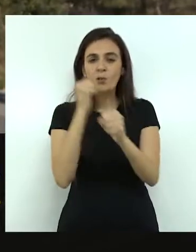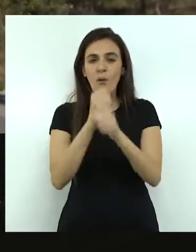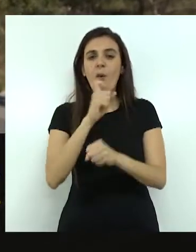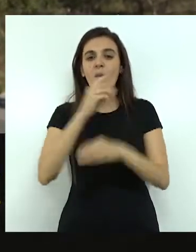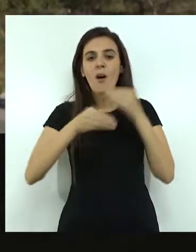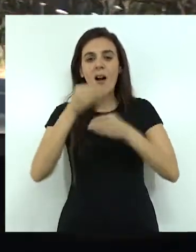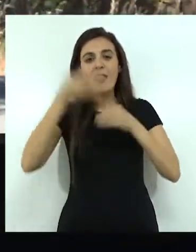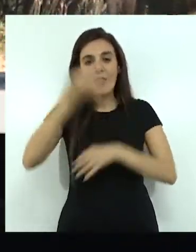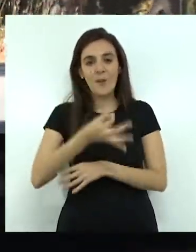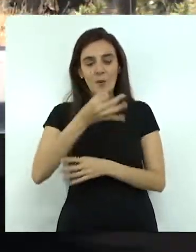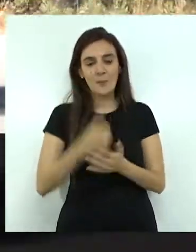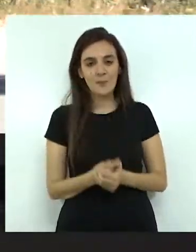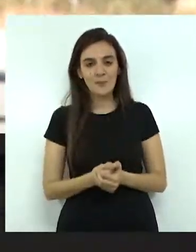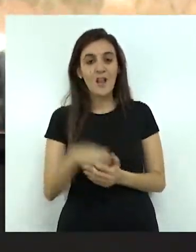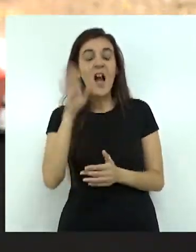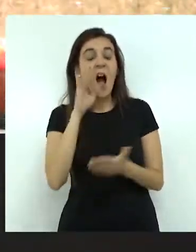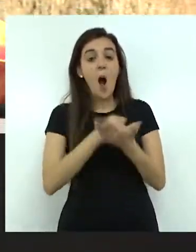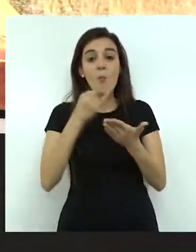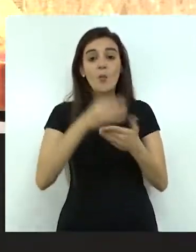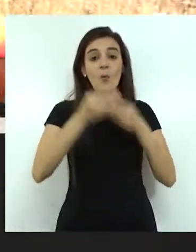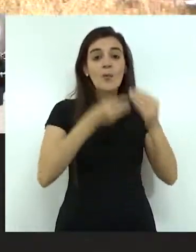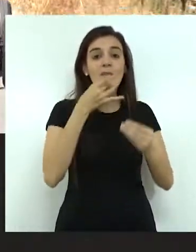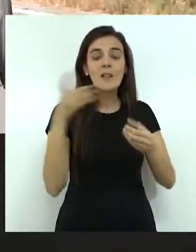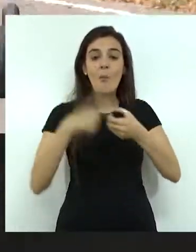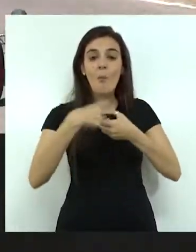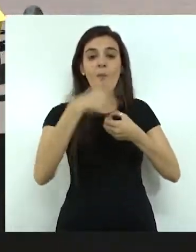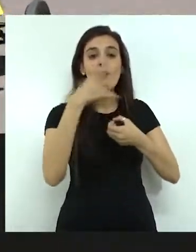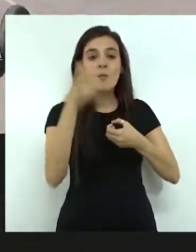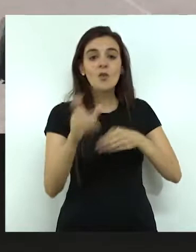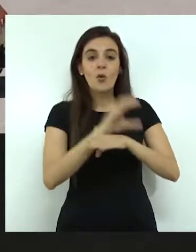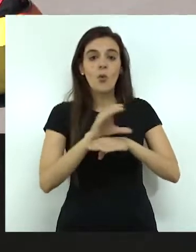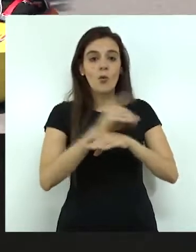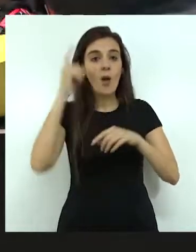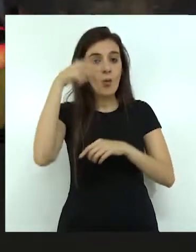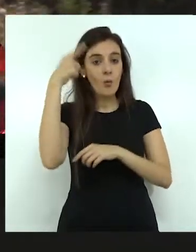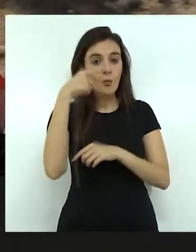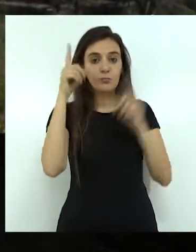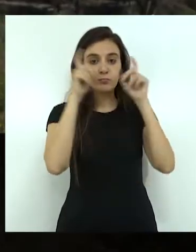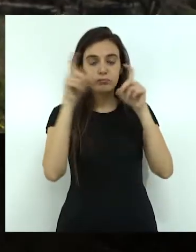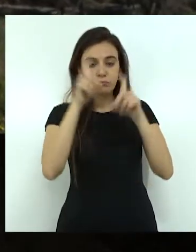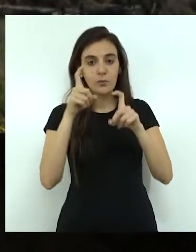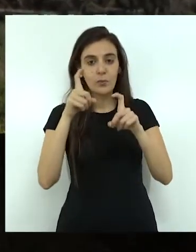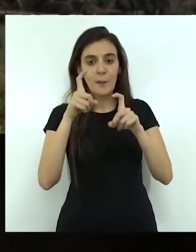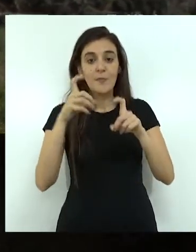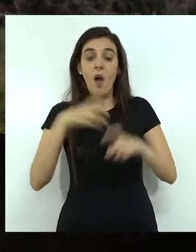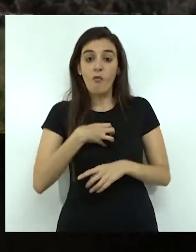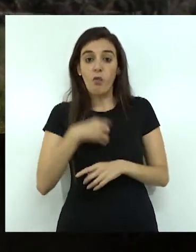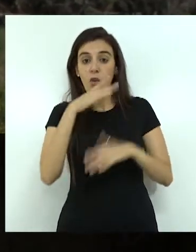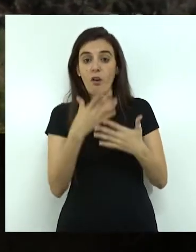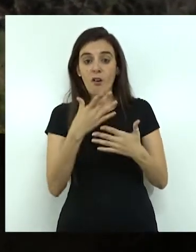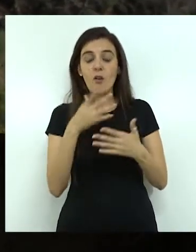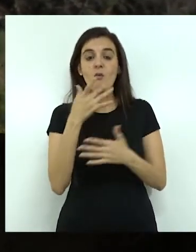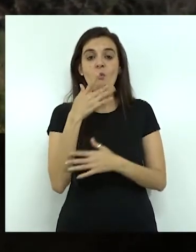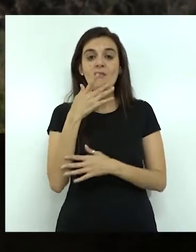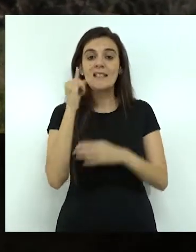que realizar para esta prueba han contado con el apoyo del consejero de educación y cultura en funciones una iniciativa del ies 'la mina'